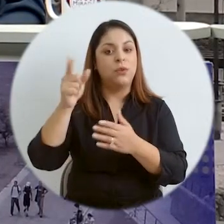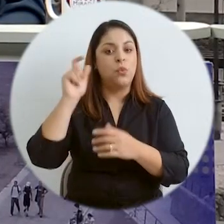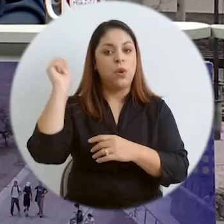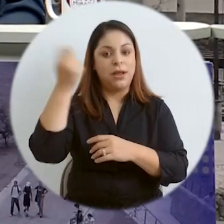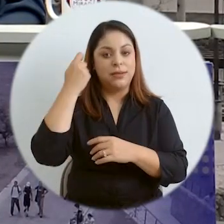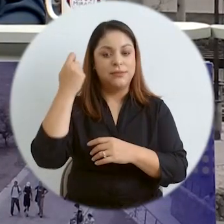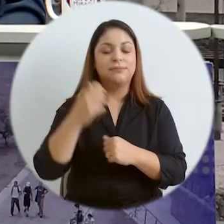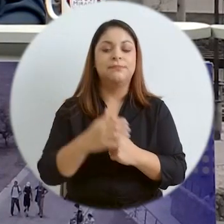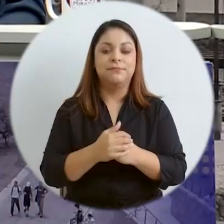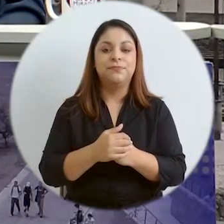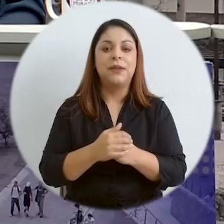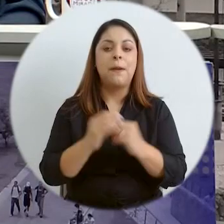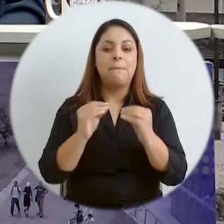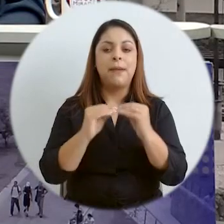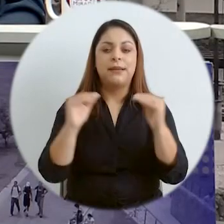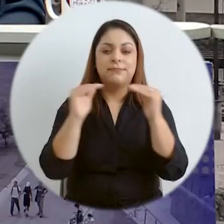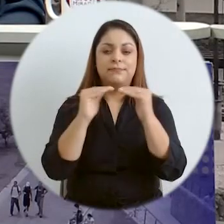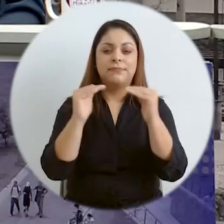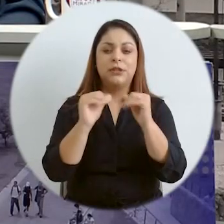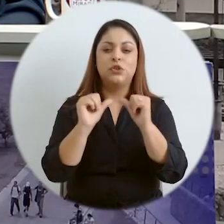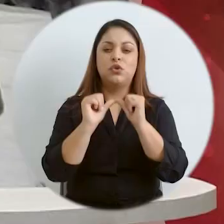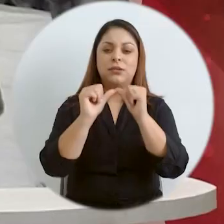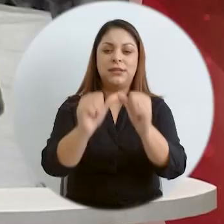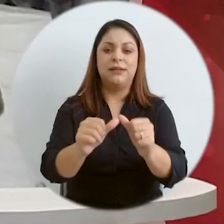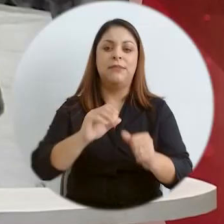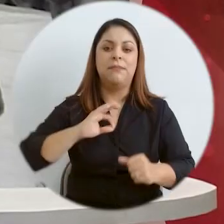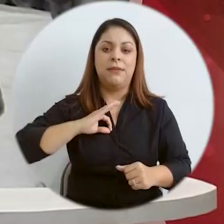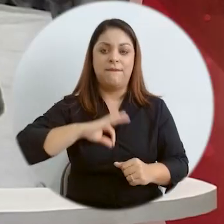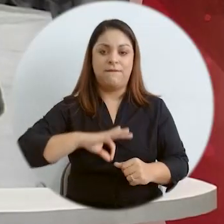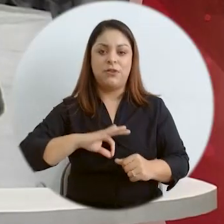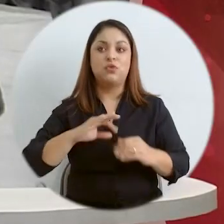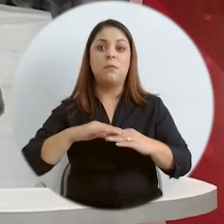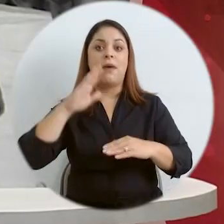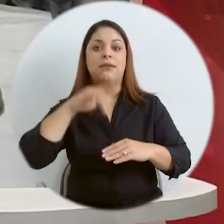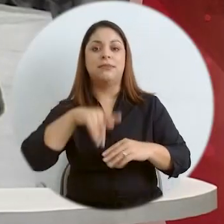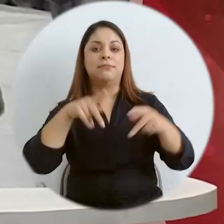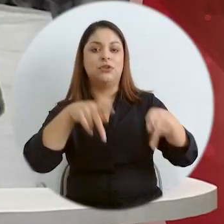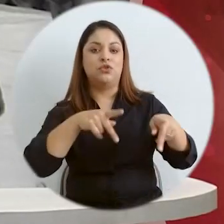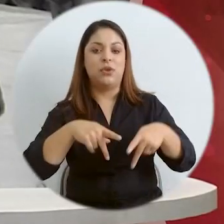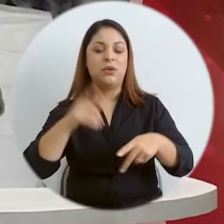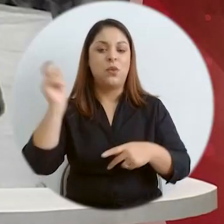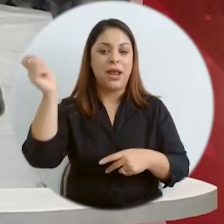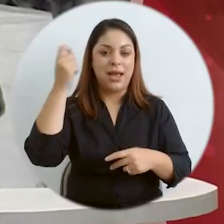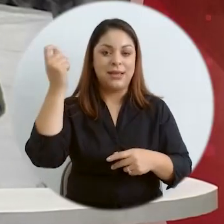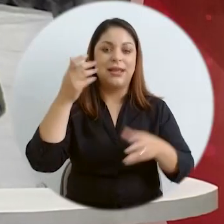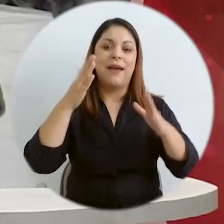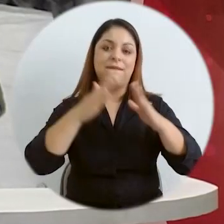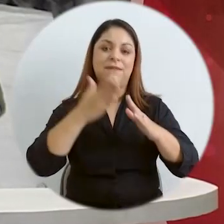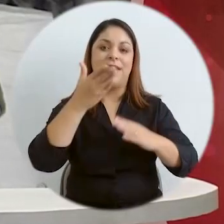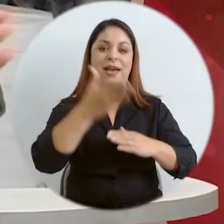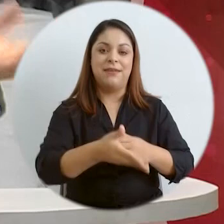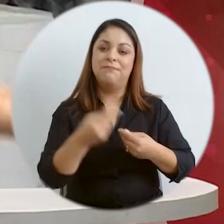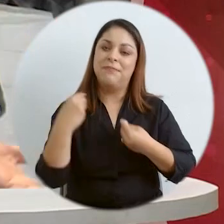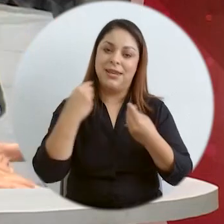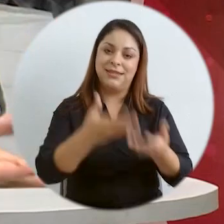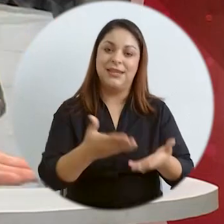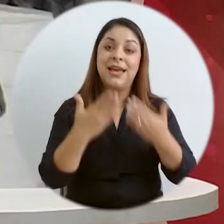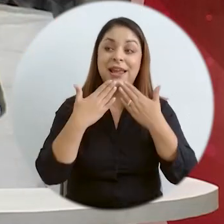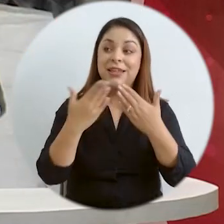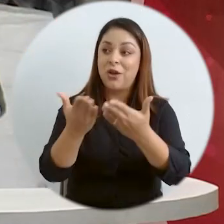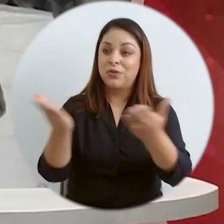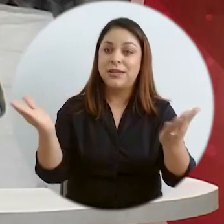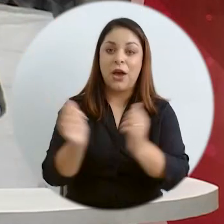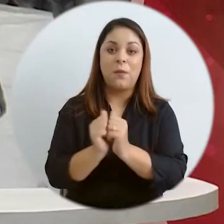guanacasteca pues más equitativa y más sostenible, y que beneficie pues sobre todo a la población guanacasteca que tanto se lo merece. Muchas gracias a ustedes